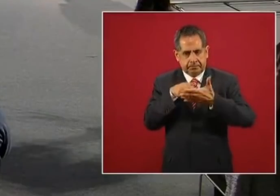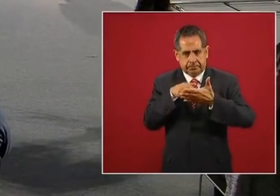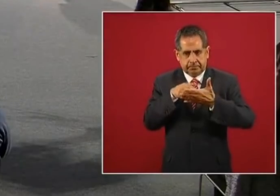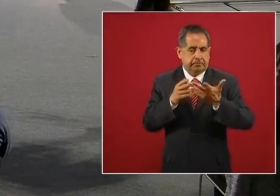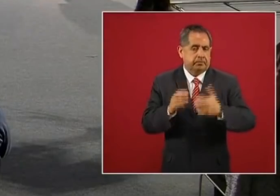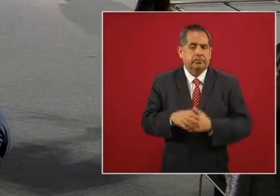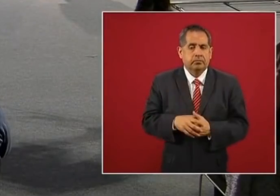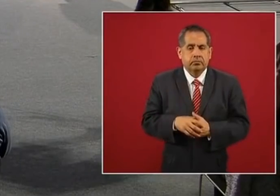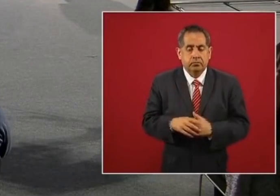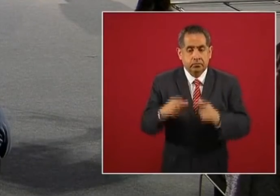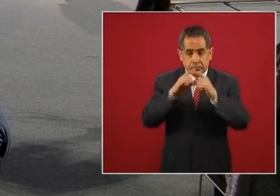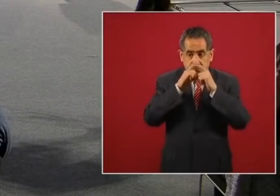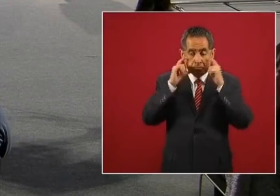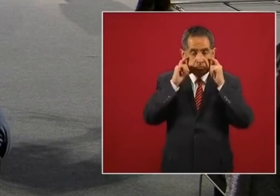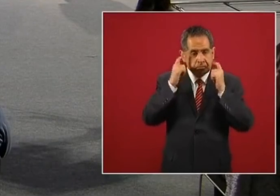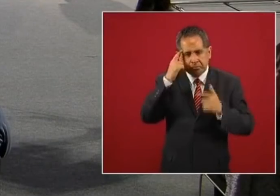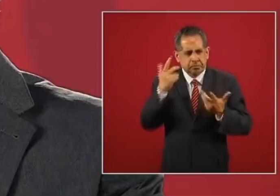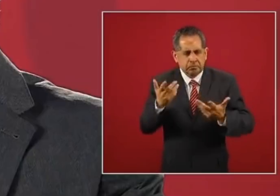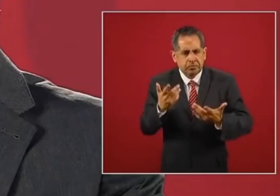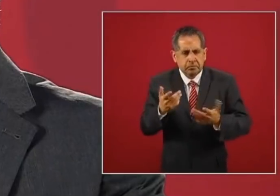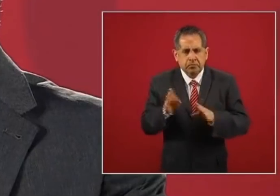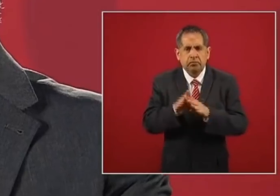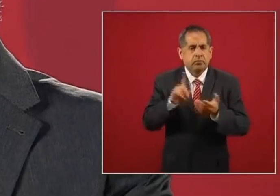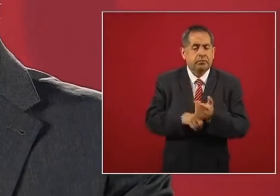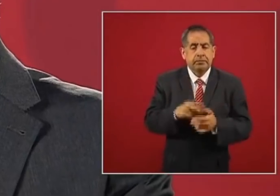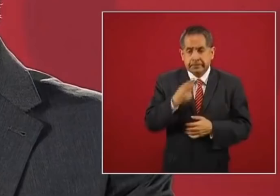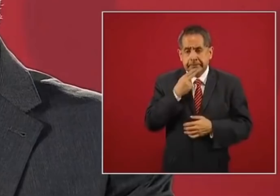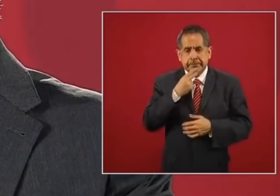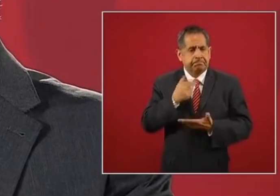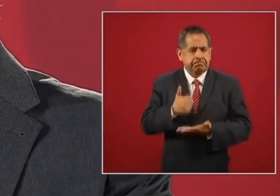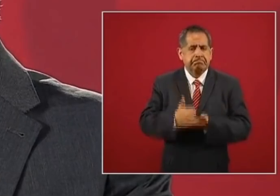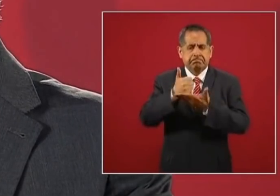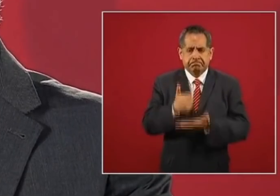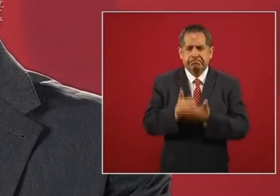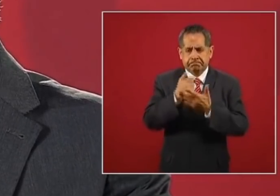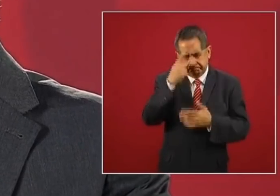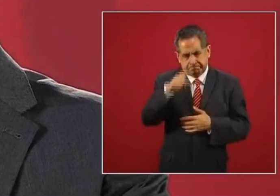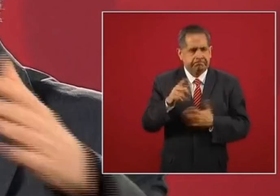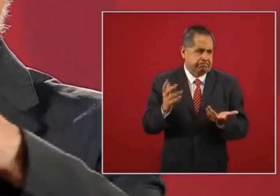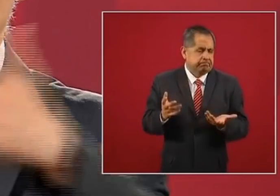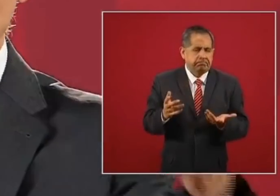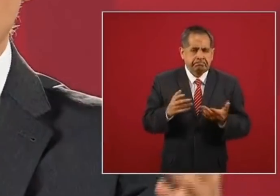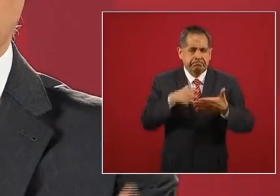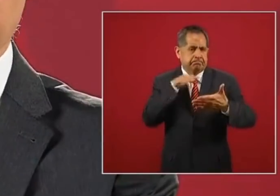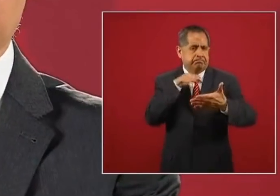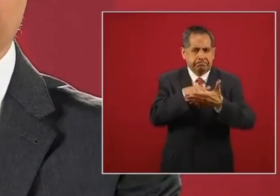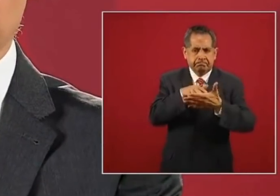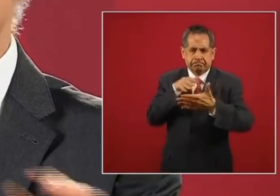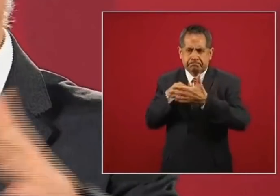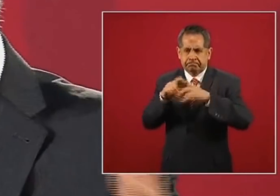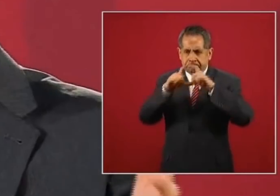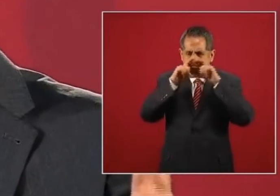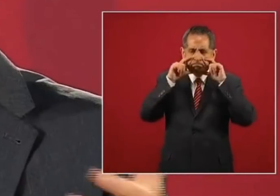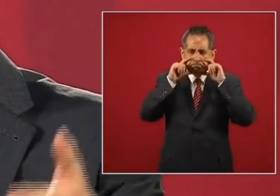Cuando el cubrebocas se considera como un elemento que podría ayudar a interferir con la transmisión de estos agentes